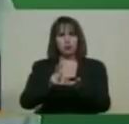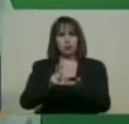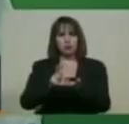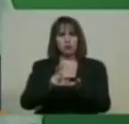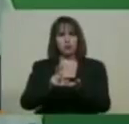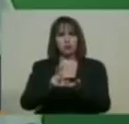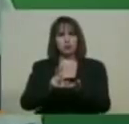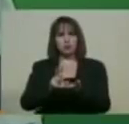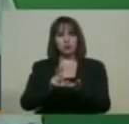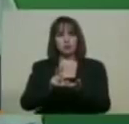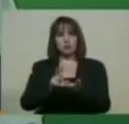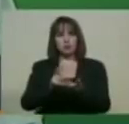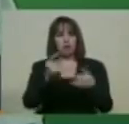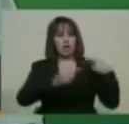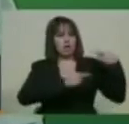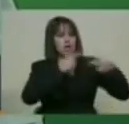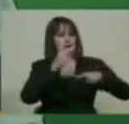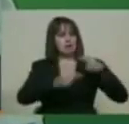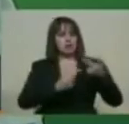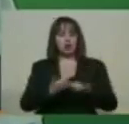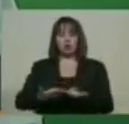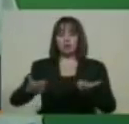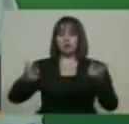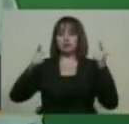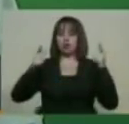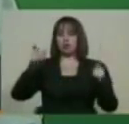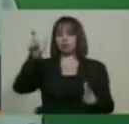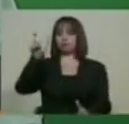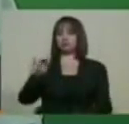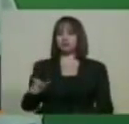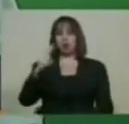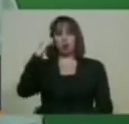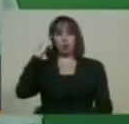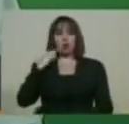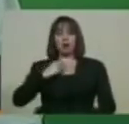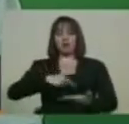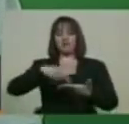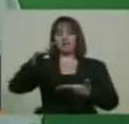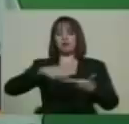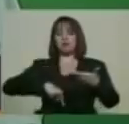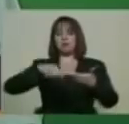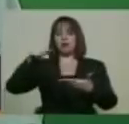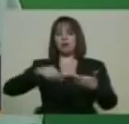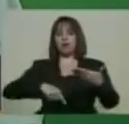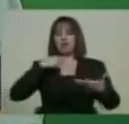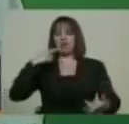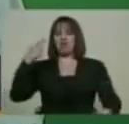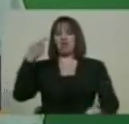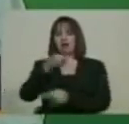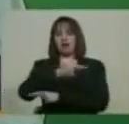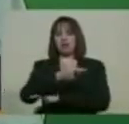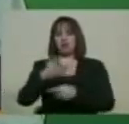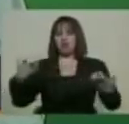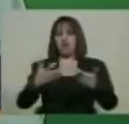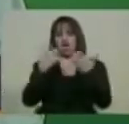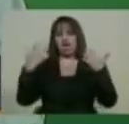nuestro eterno libertador Simón Bolívar firmaba el decreto de guerra-muerte.